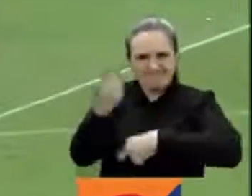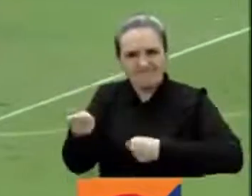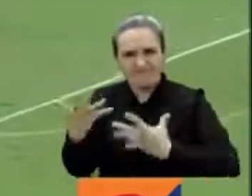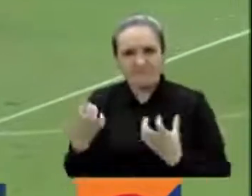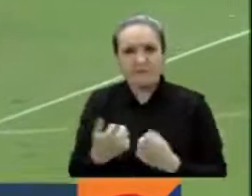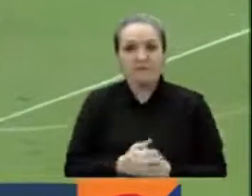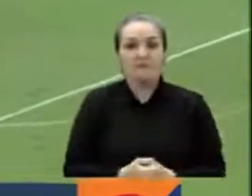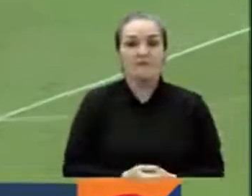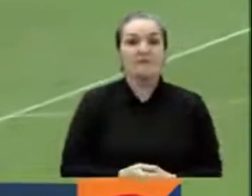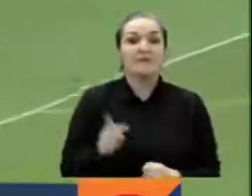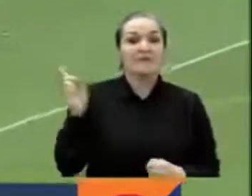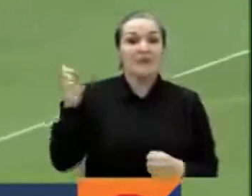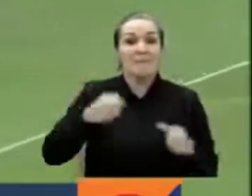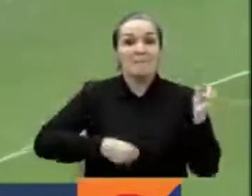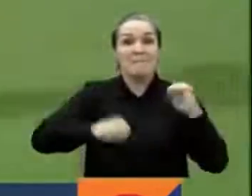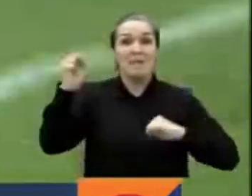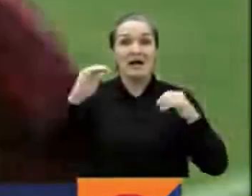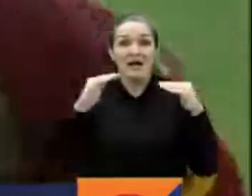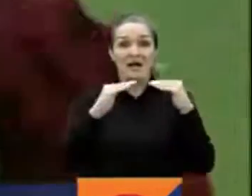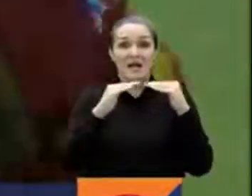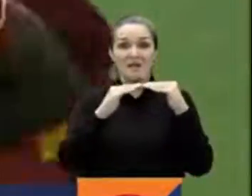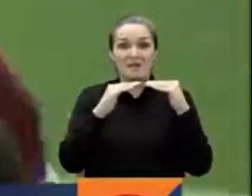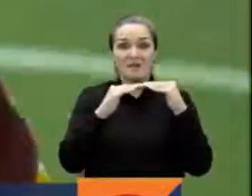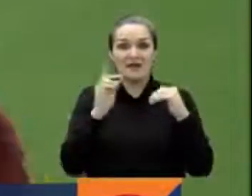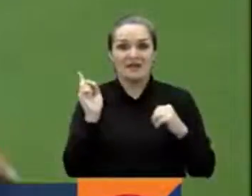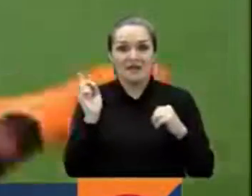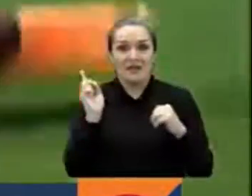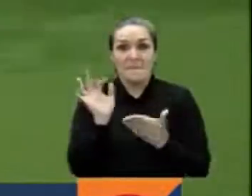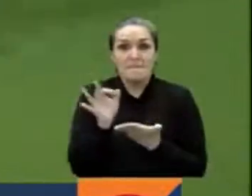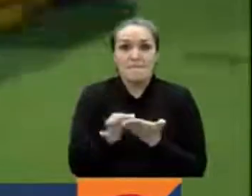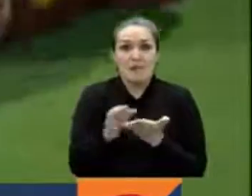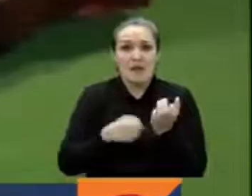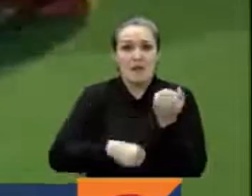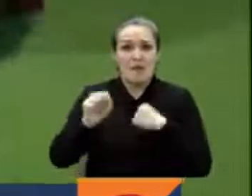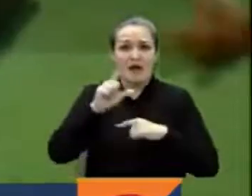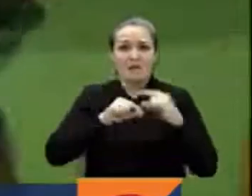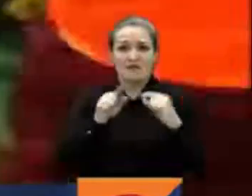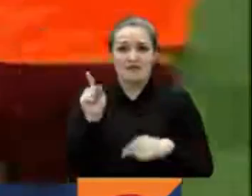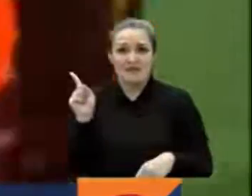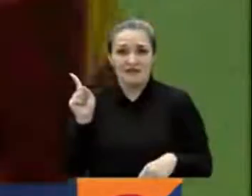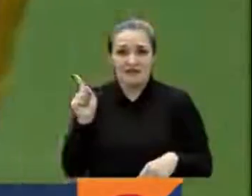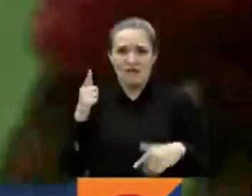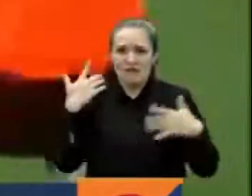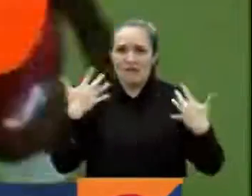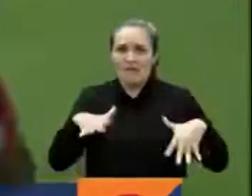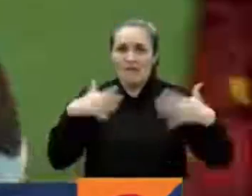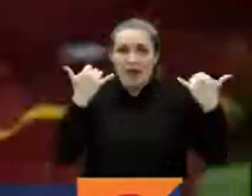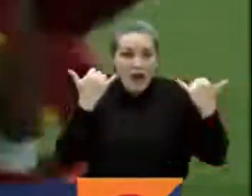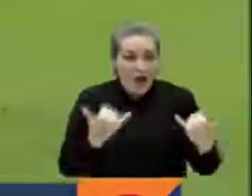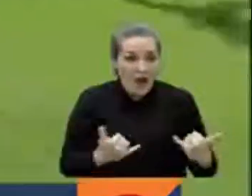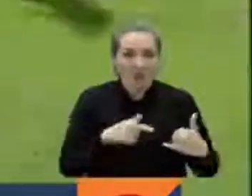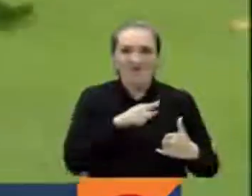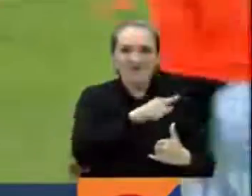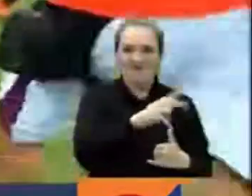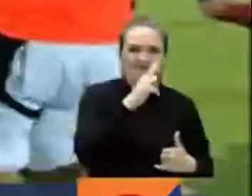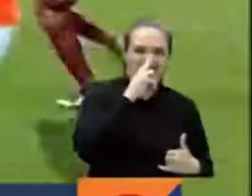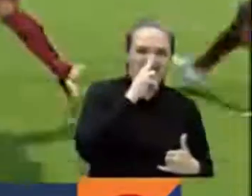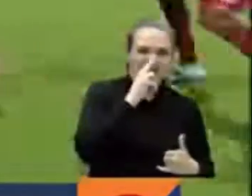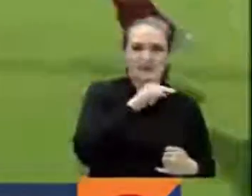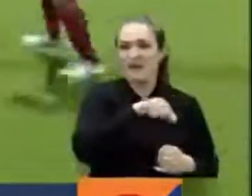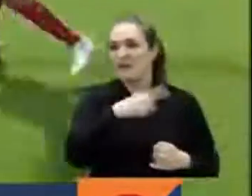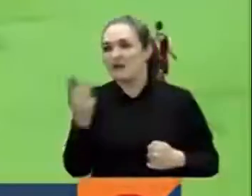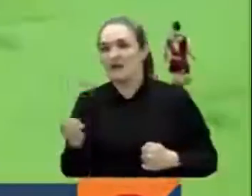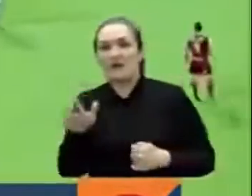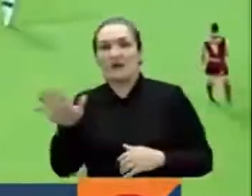de este partido en el que Tolima empató el global y desde los penales logró su segunda estrella, Pijaos y verdolagas se han vuelto a ver las caras en